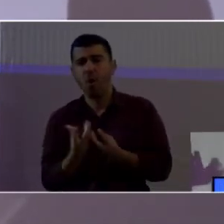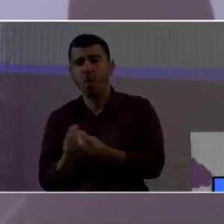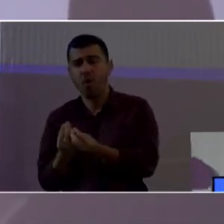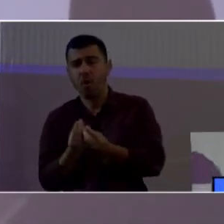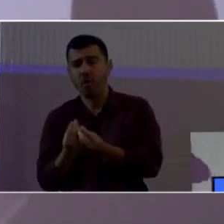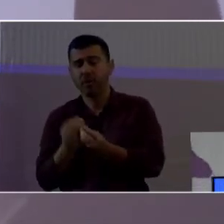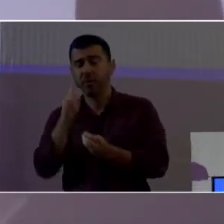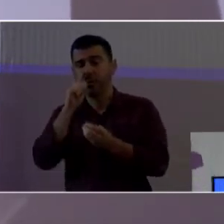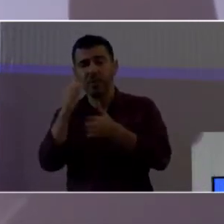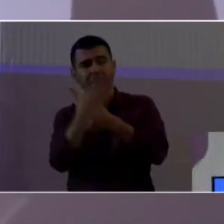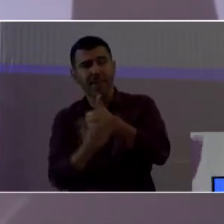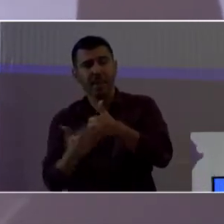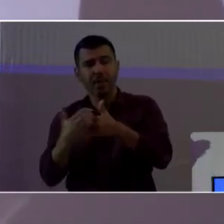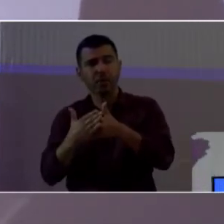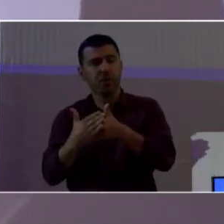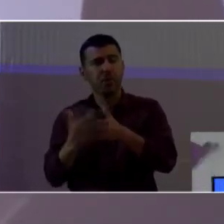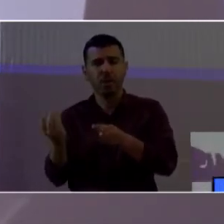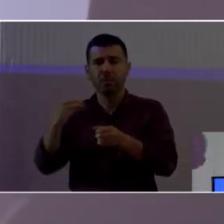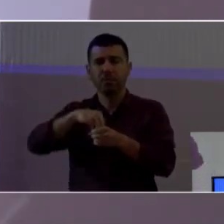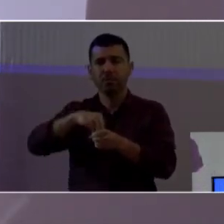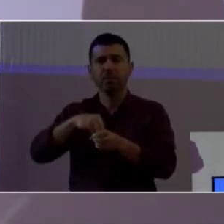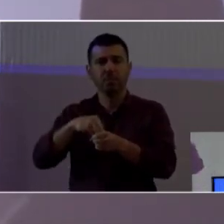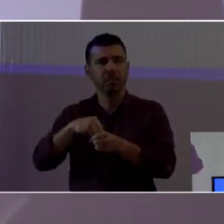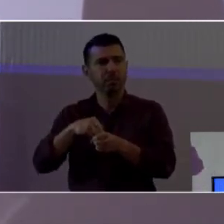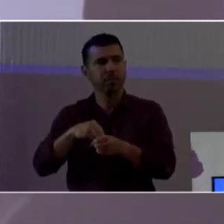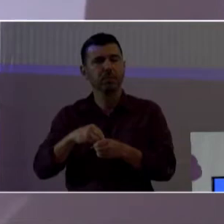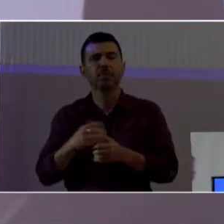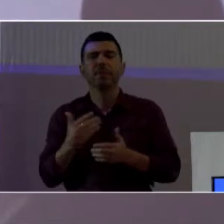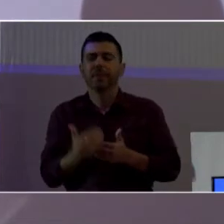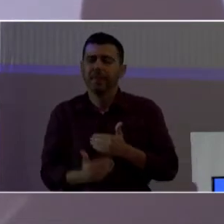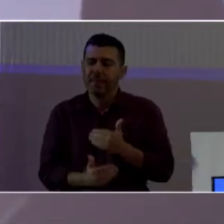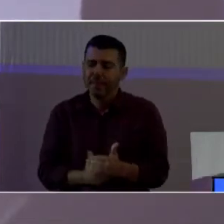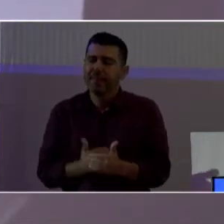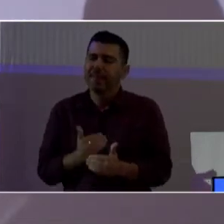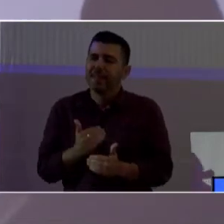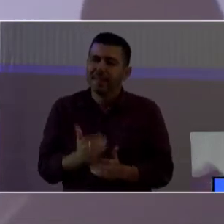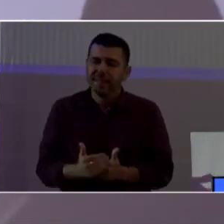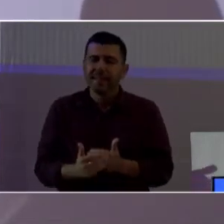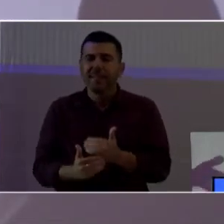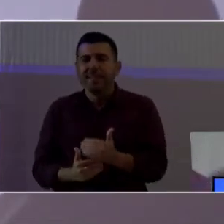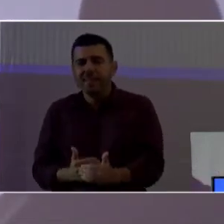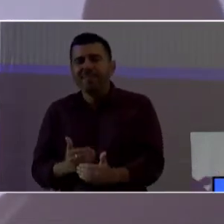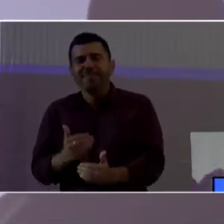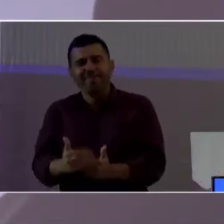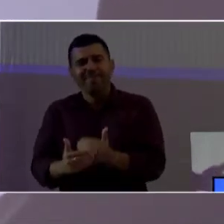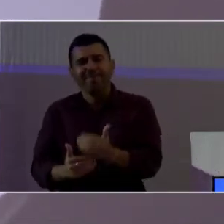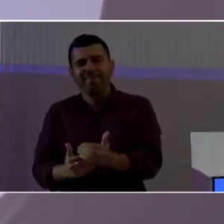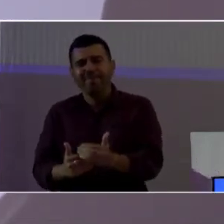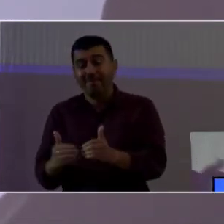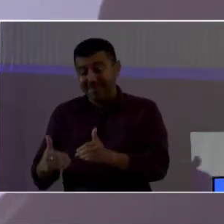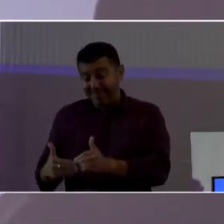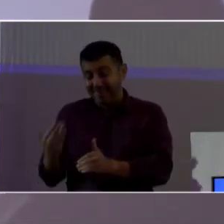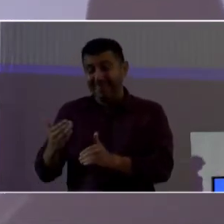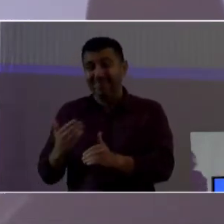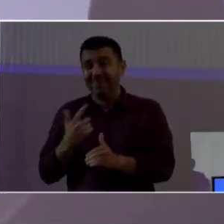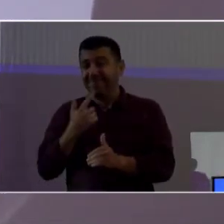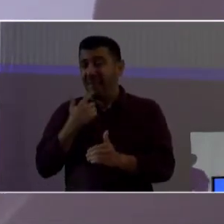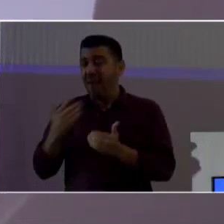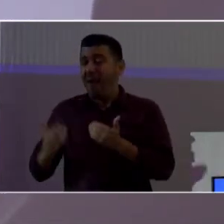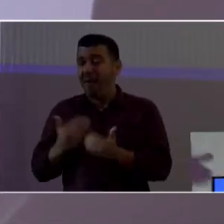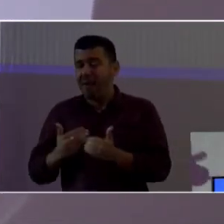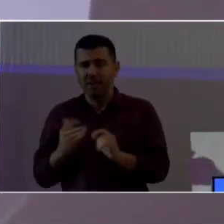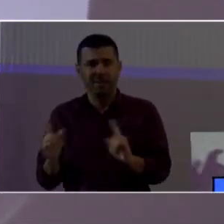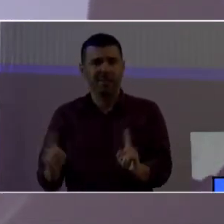Reincorporación. Y bueno, fuimos surtiendo todos los procesos, que fue bastante difícil, tengo que decirlo, porque muchos